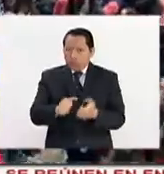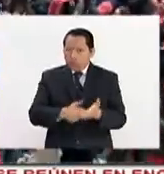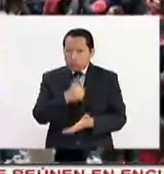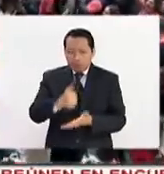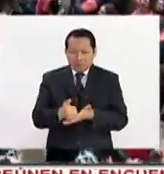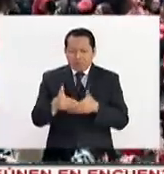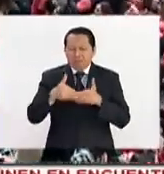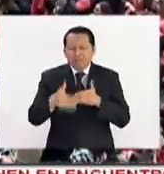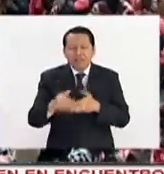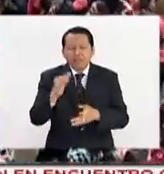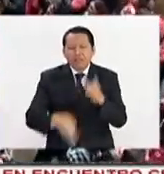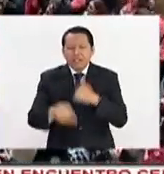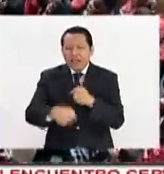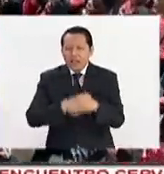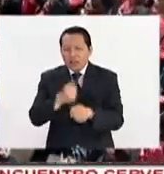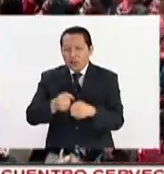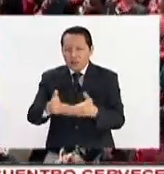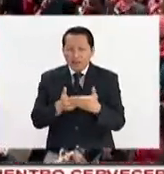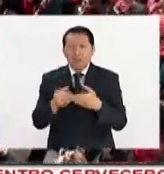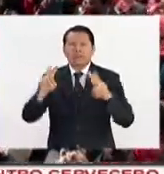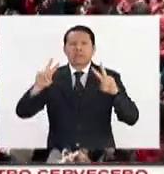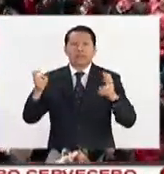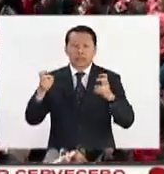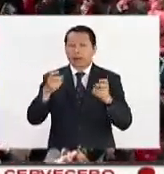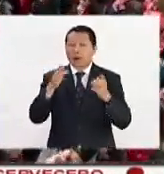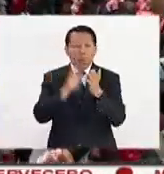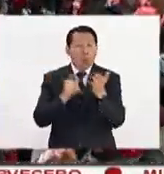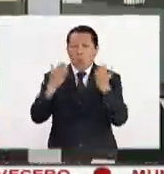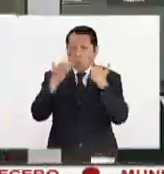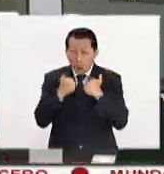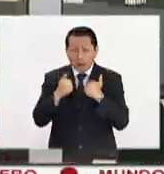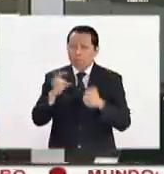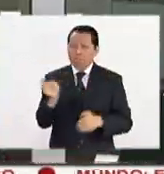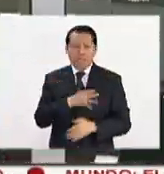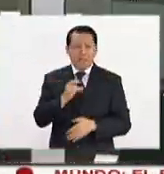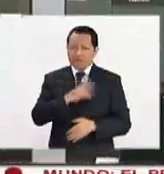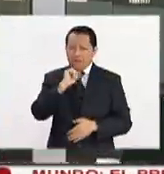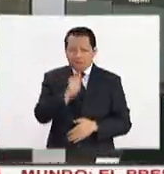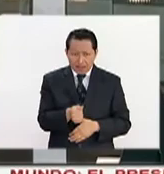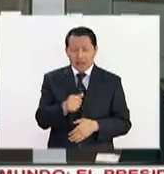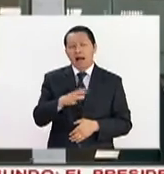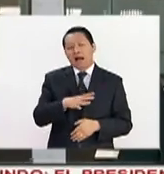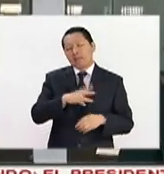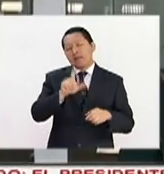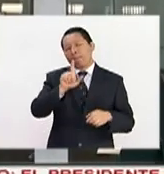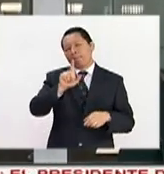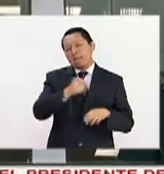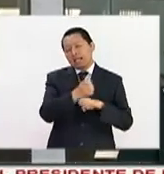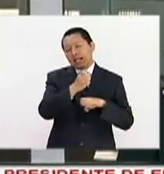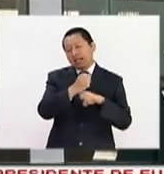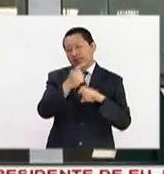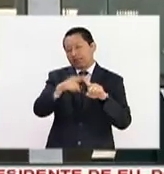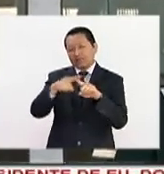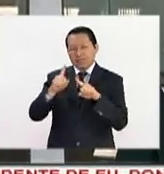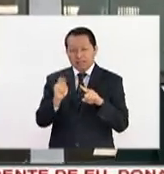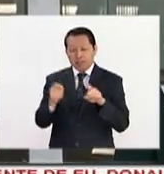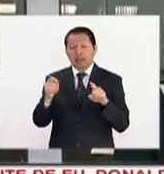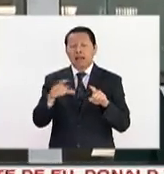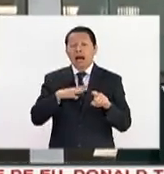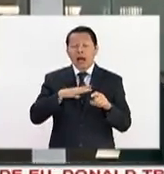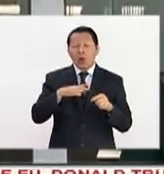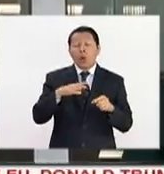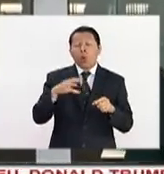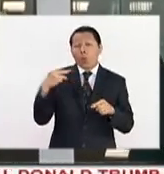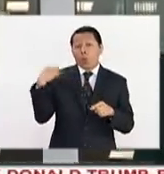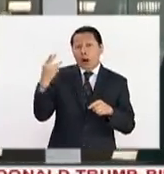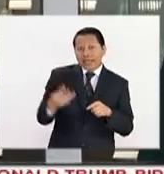año. Bajo el lema "Sin papeles y sin miedo", los manifestantes procedentes de 20 estados de los Estados Unidos marcharon desde la estación central de